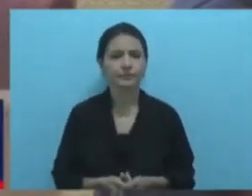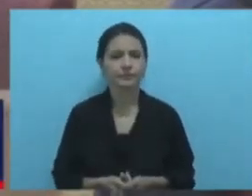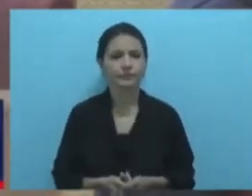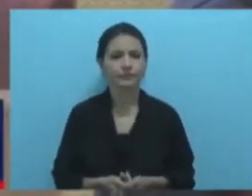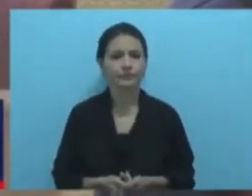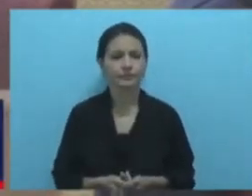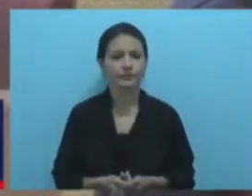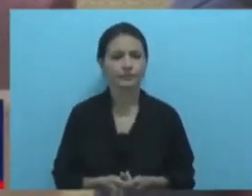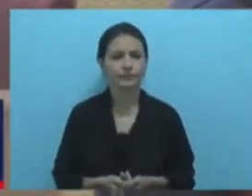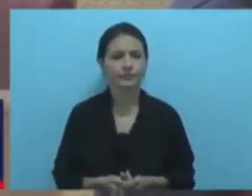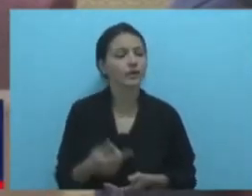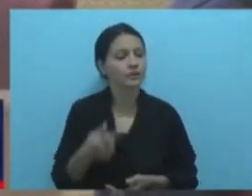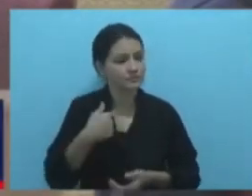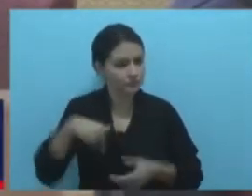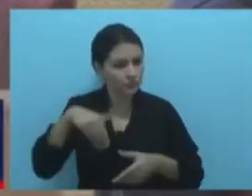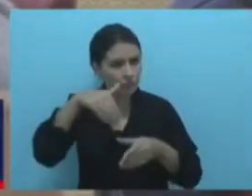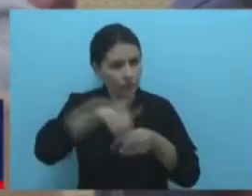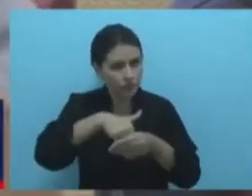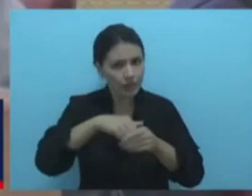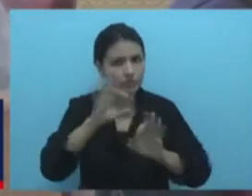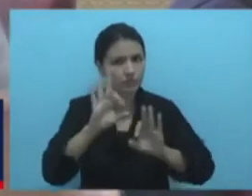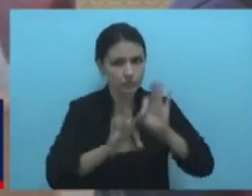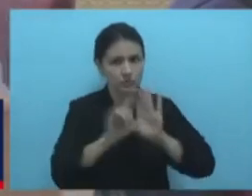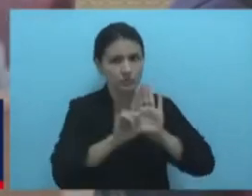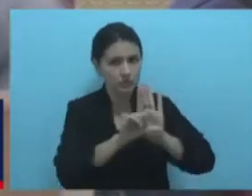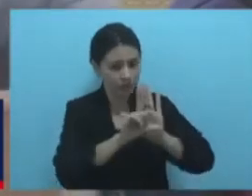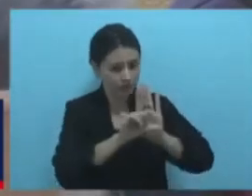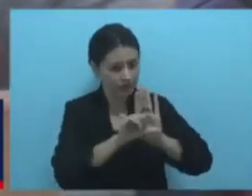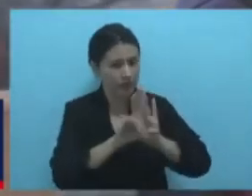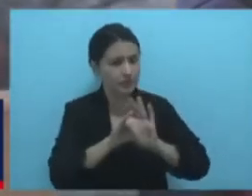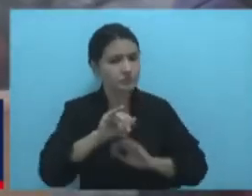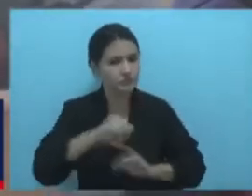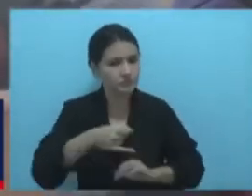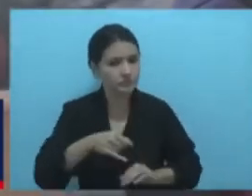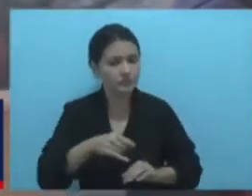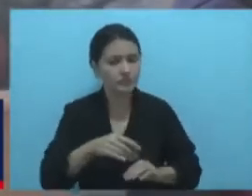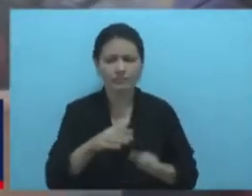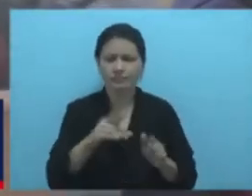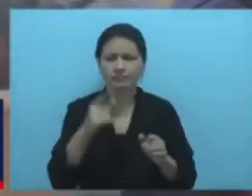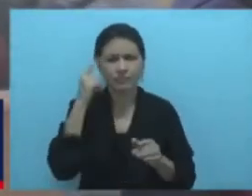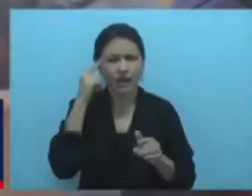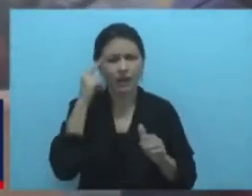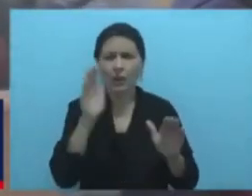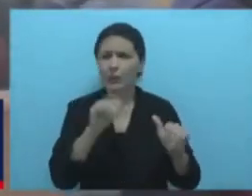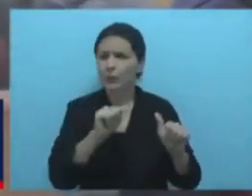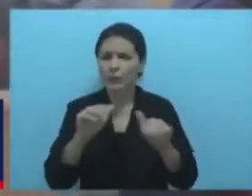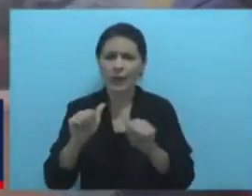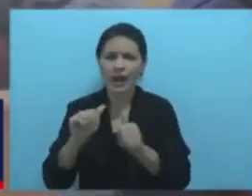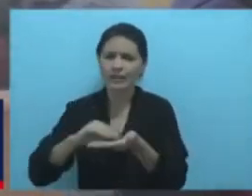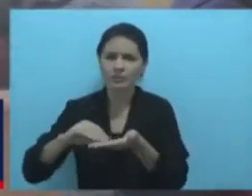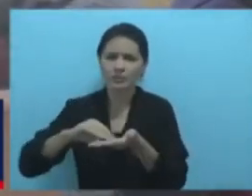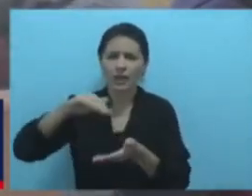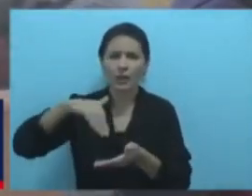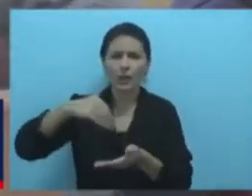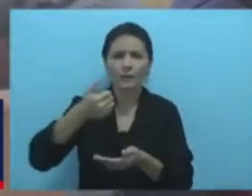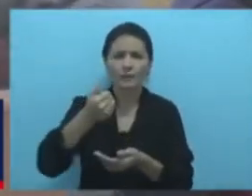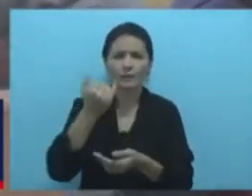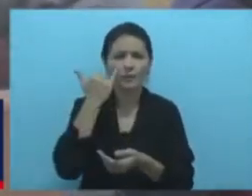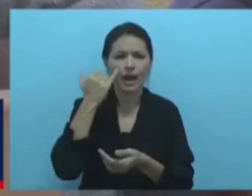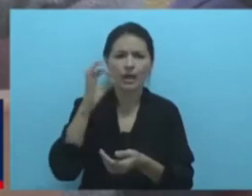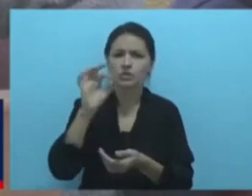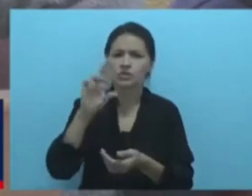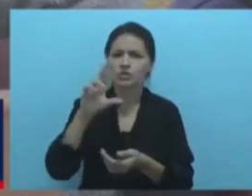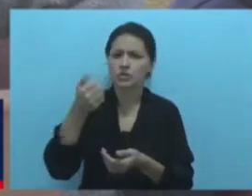la aprobación de la ley especialmente por esto que recién planteaba el diputado mayor as de lo que significa